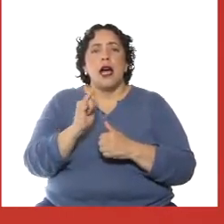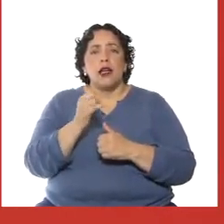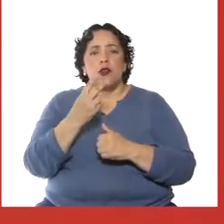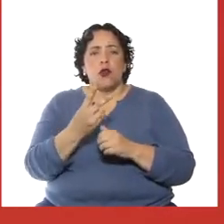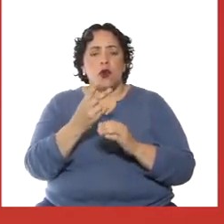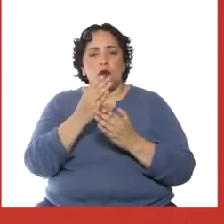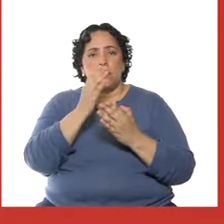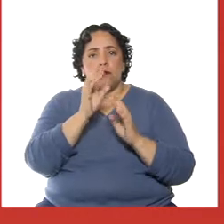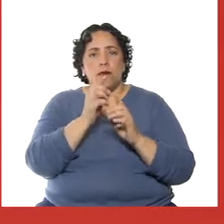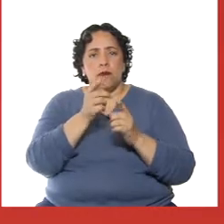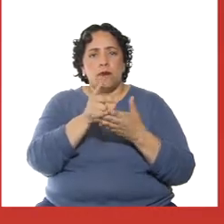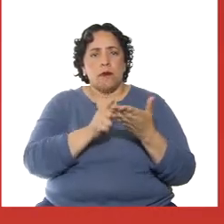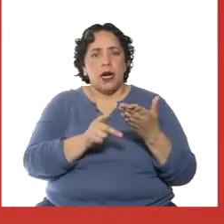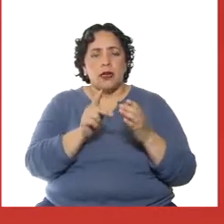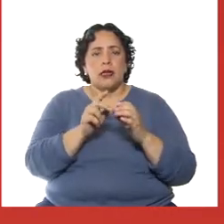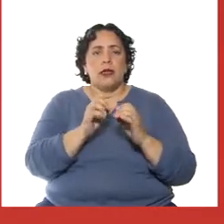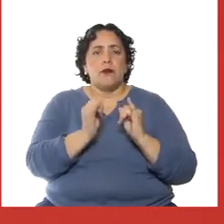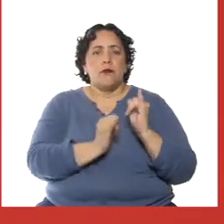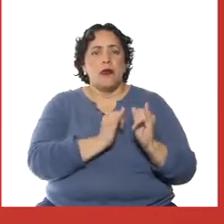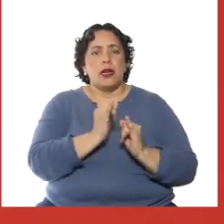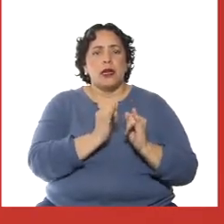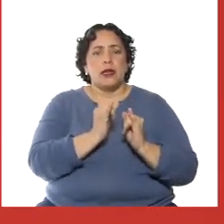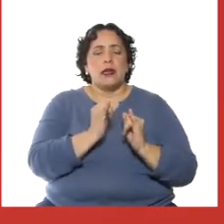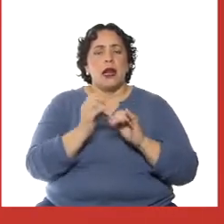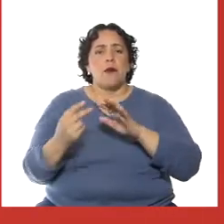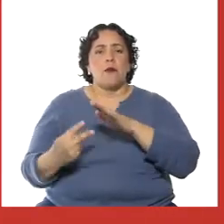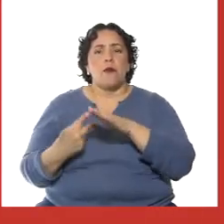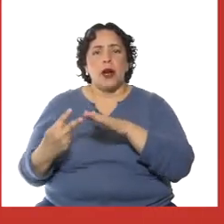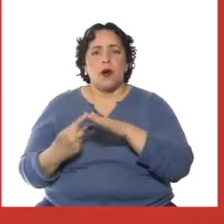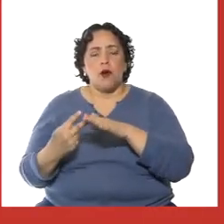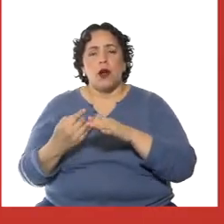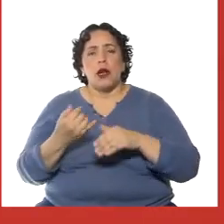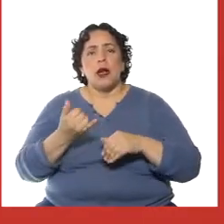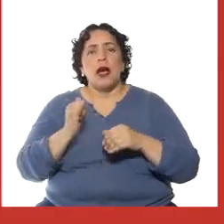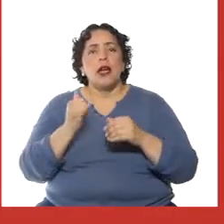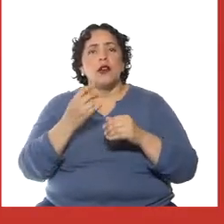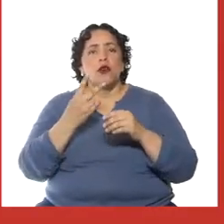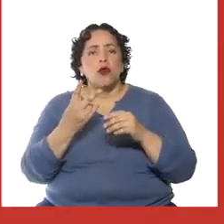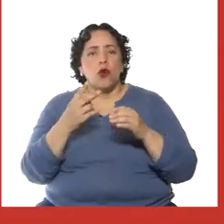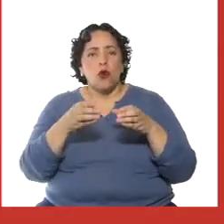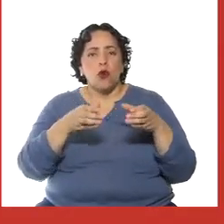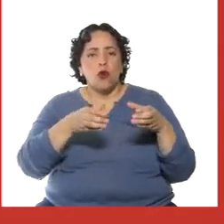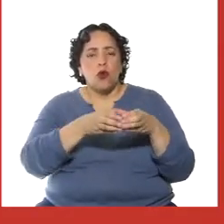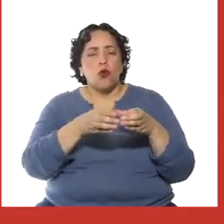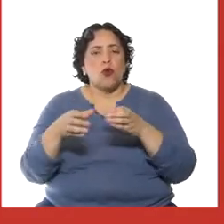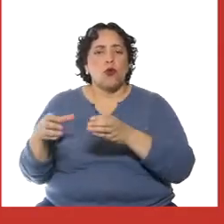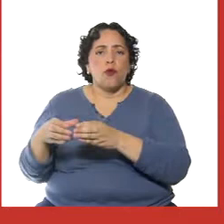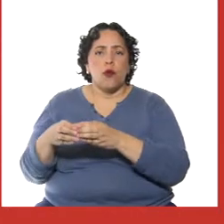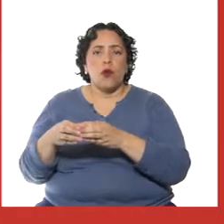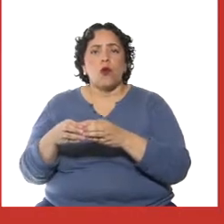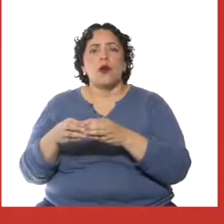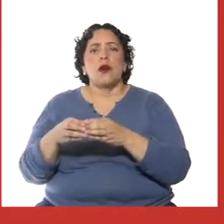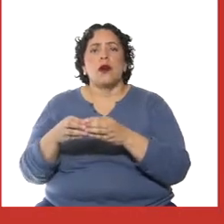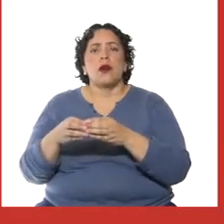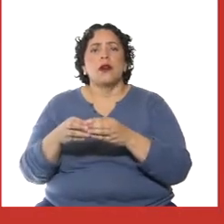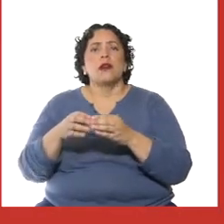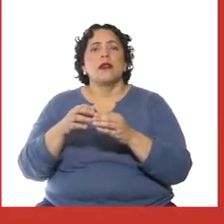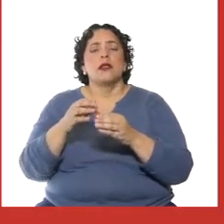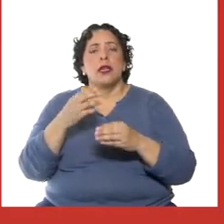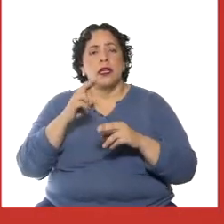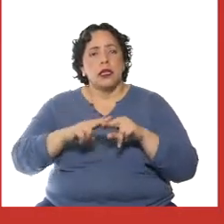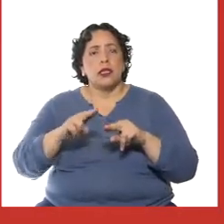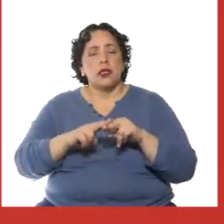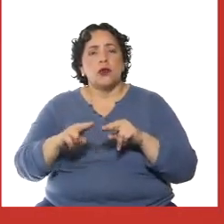y preescolar, y tiene unos grupos de acuerdo a las edades que le corresponda en ambas etapas.